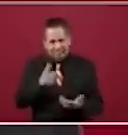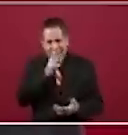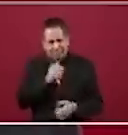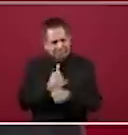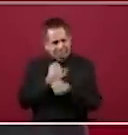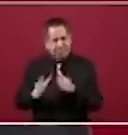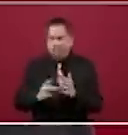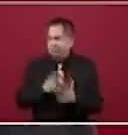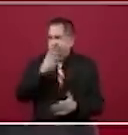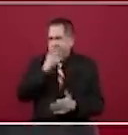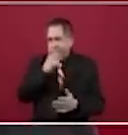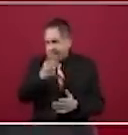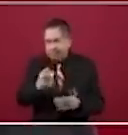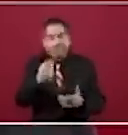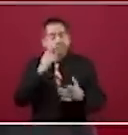repito,